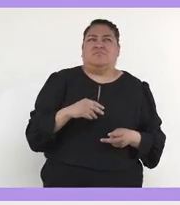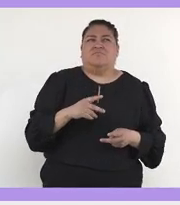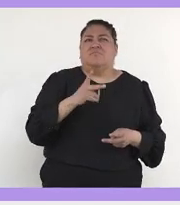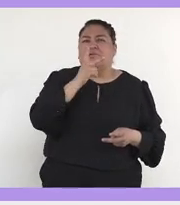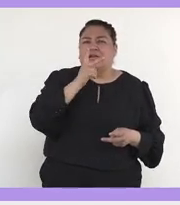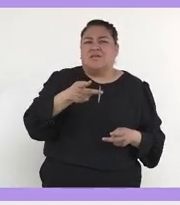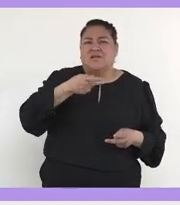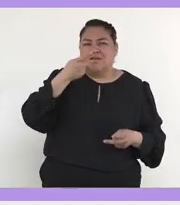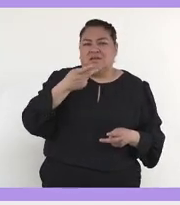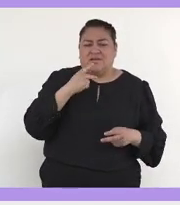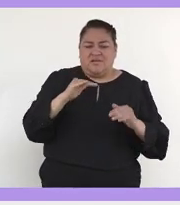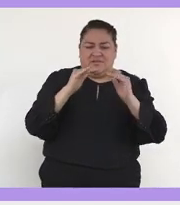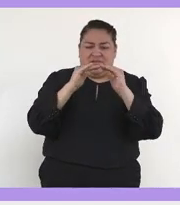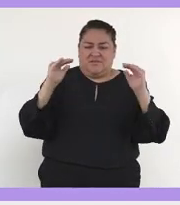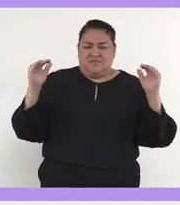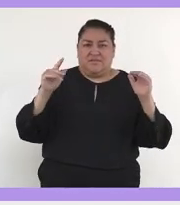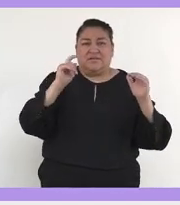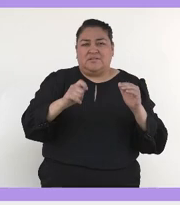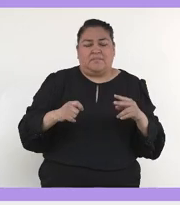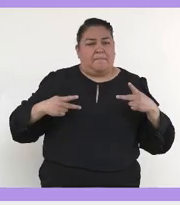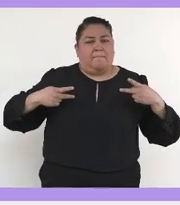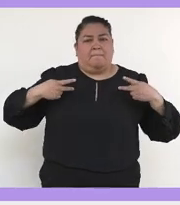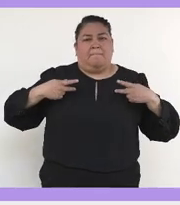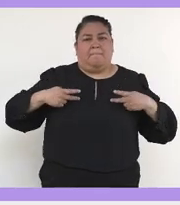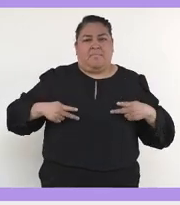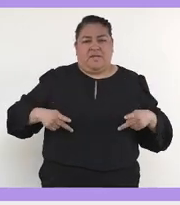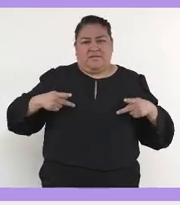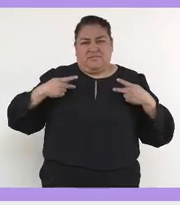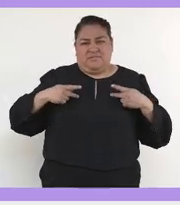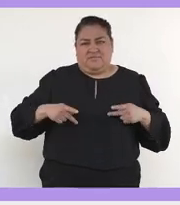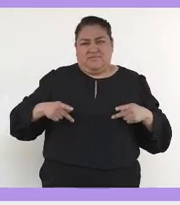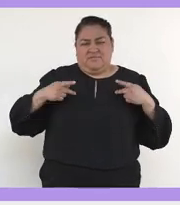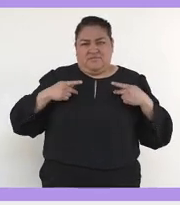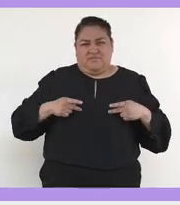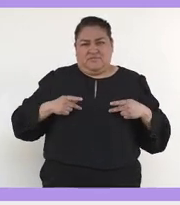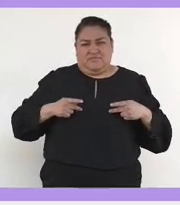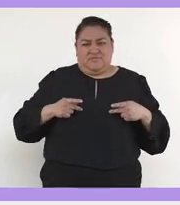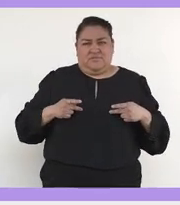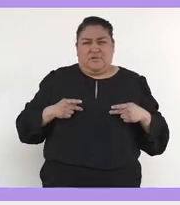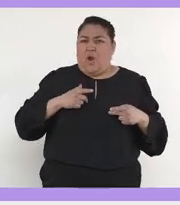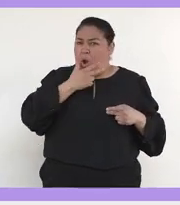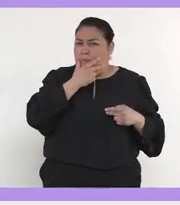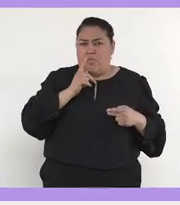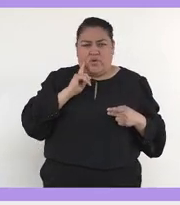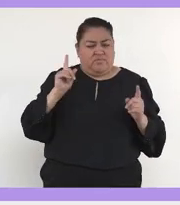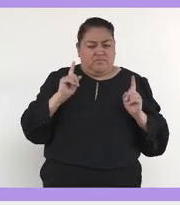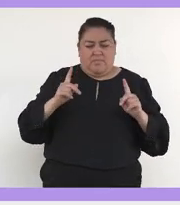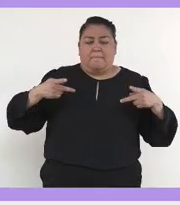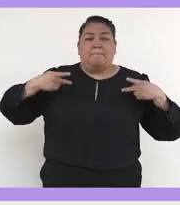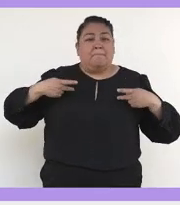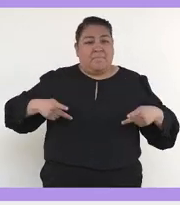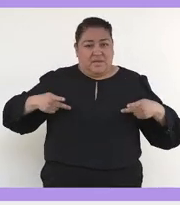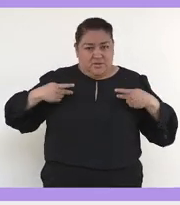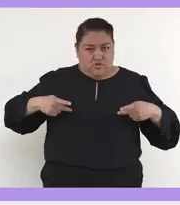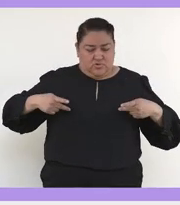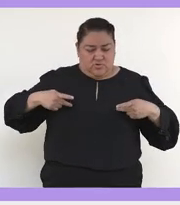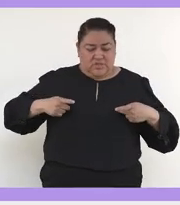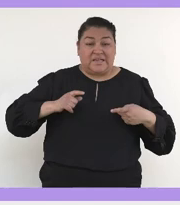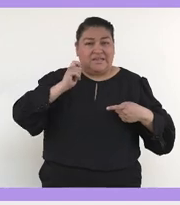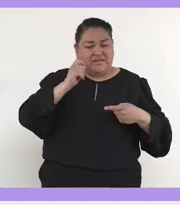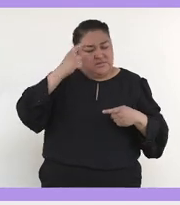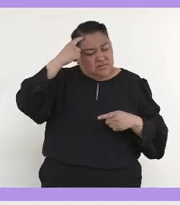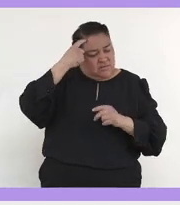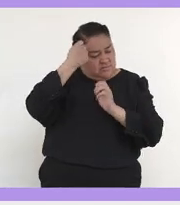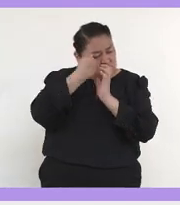es básicamente hablar de las personas tal cual no necesito hacer una marca de género requiere de mucha gimnasia